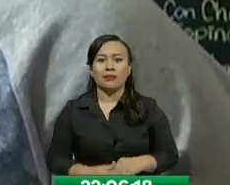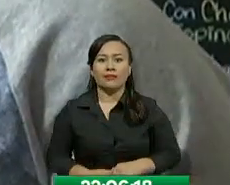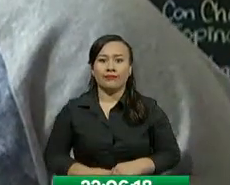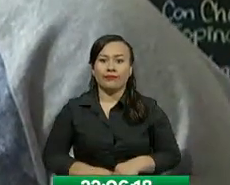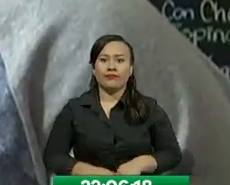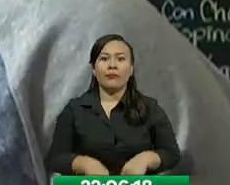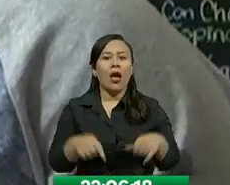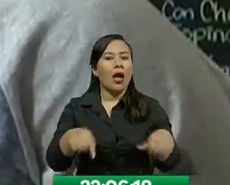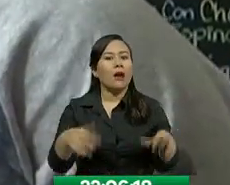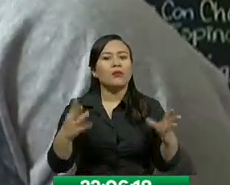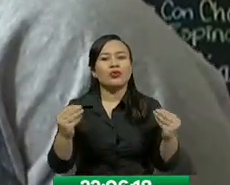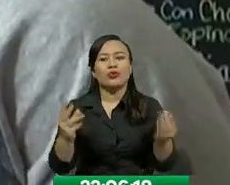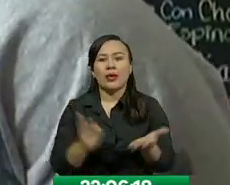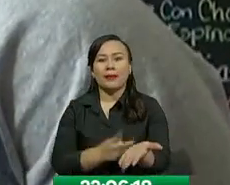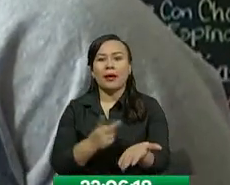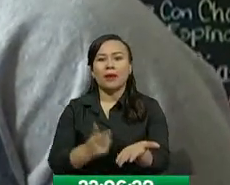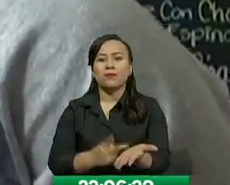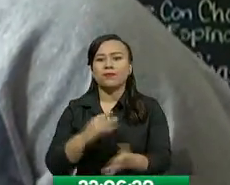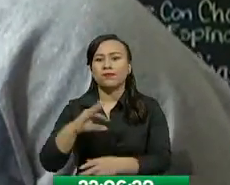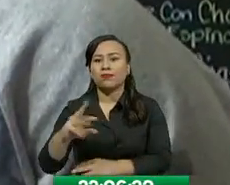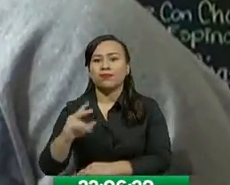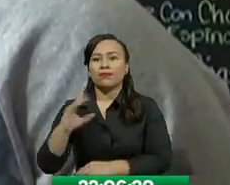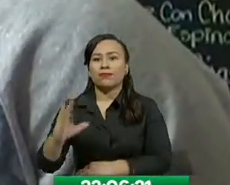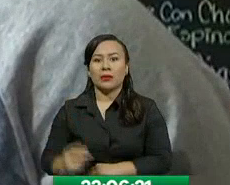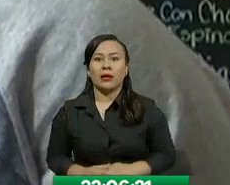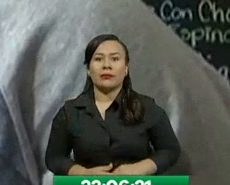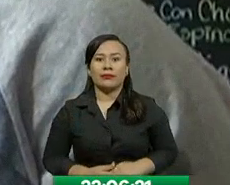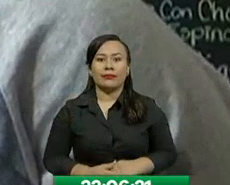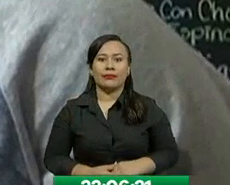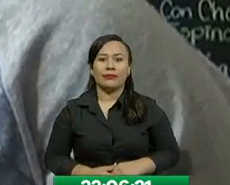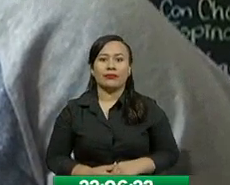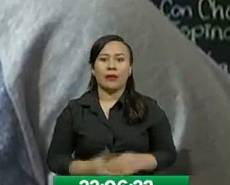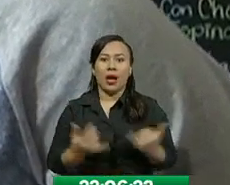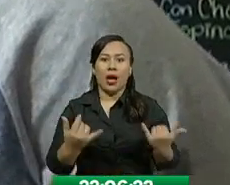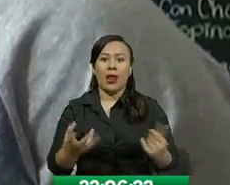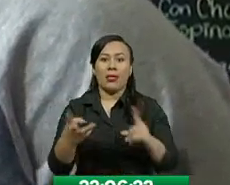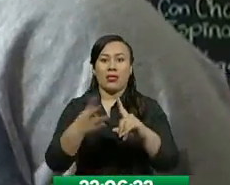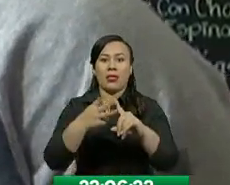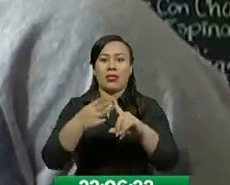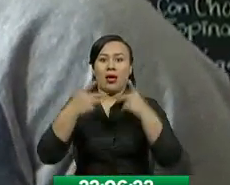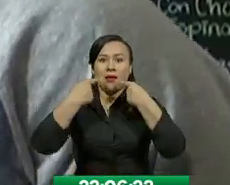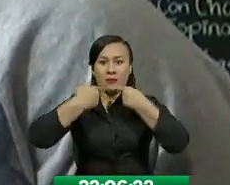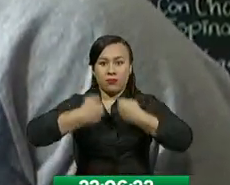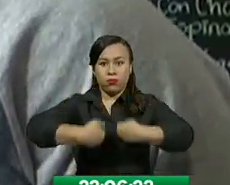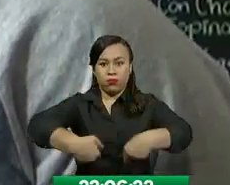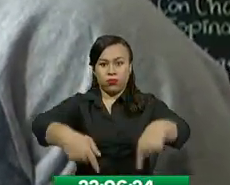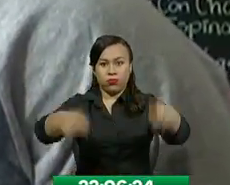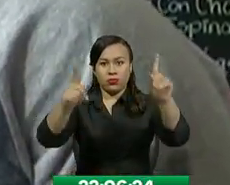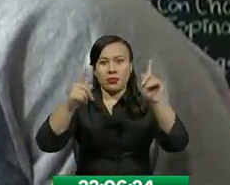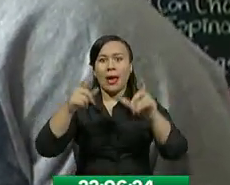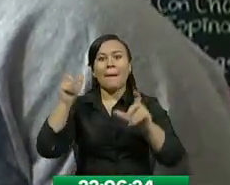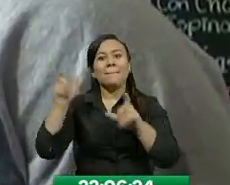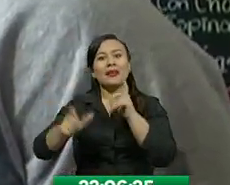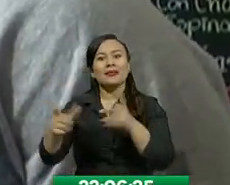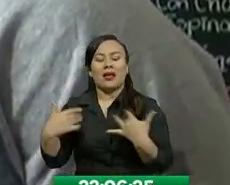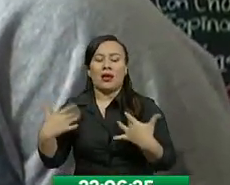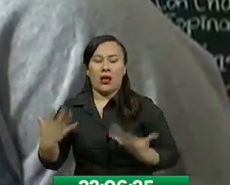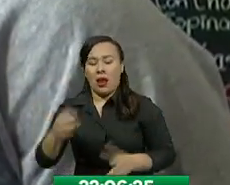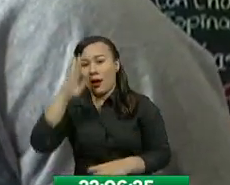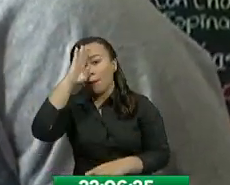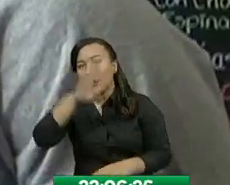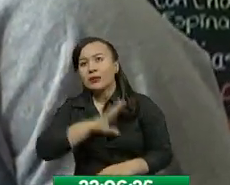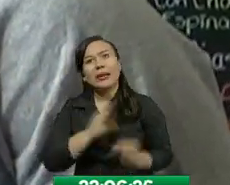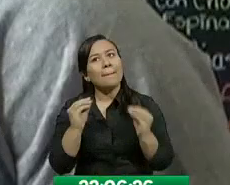ya algunas veces, sino que ya ahora pues ya se ha hecho más público por las redes sociales porque la gente quiere que a través de las redes ya se haga